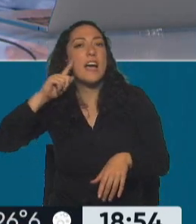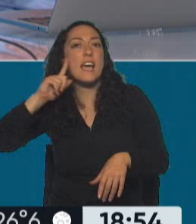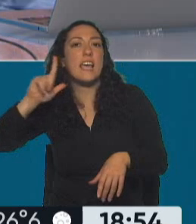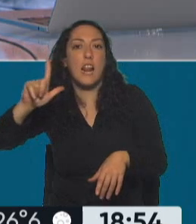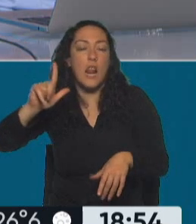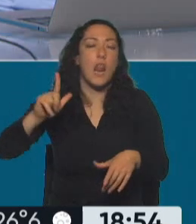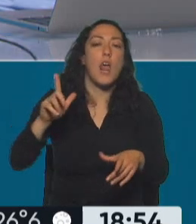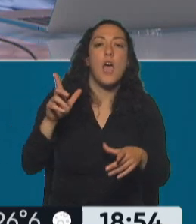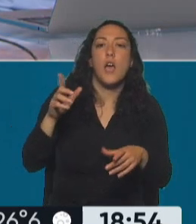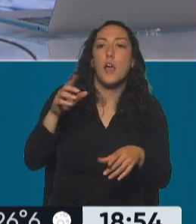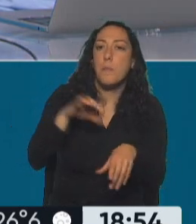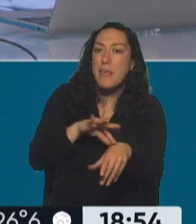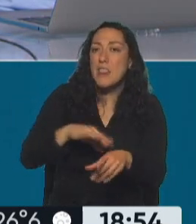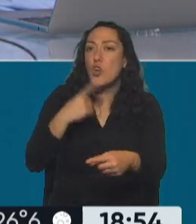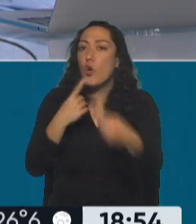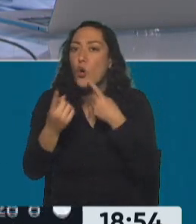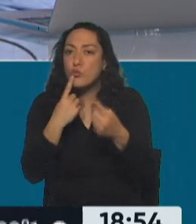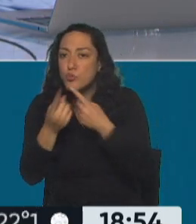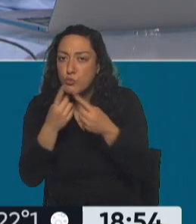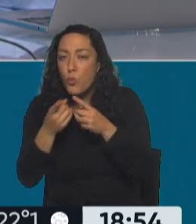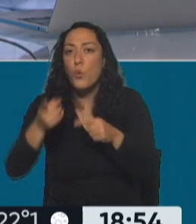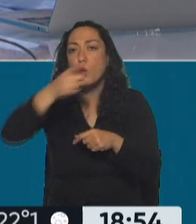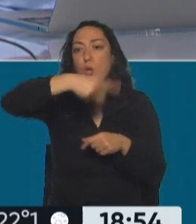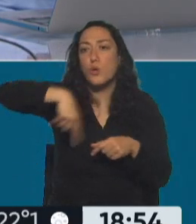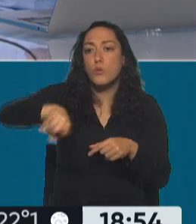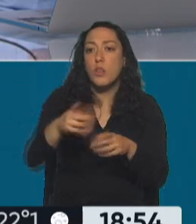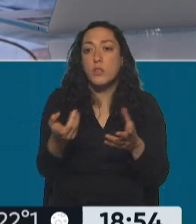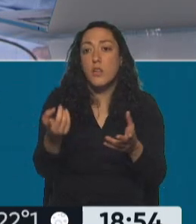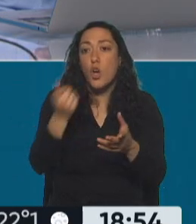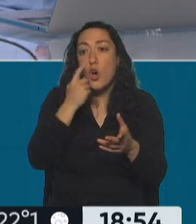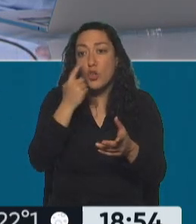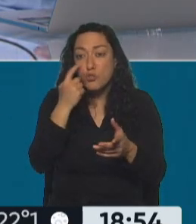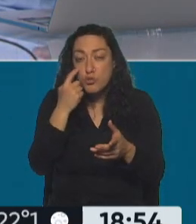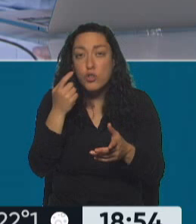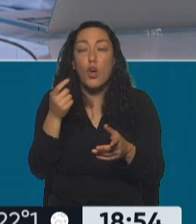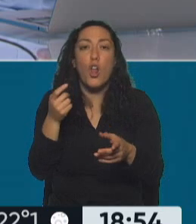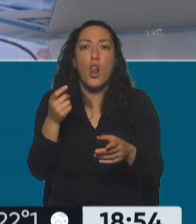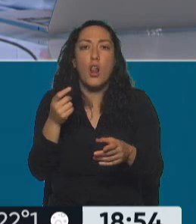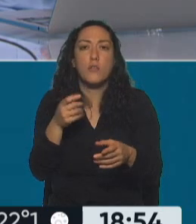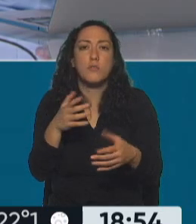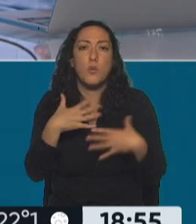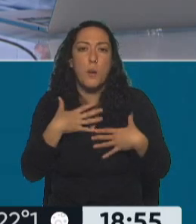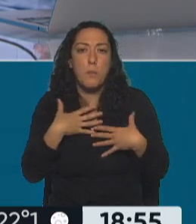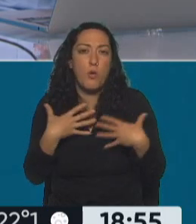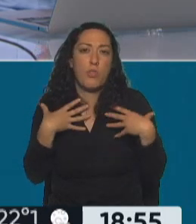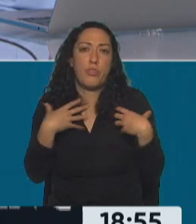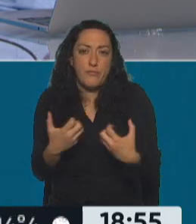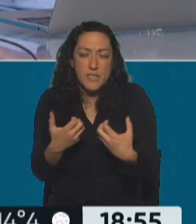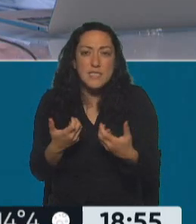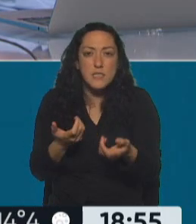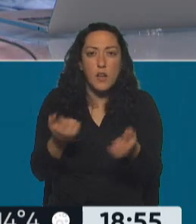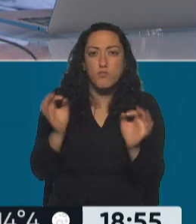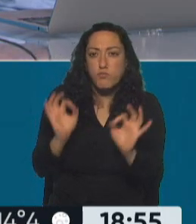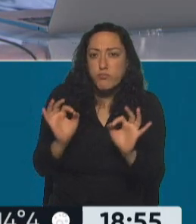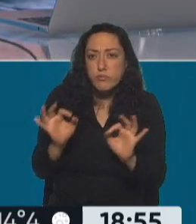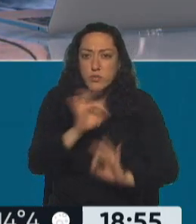médico, fíjese si tienen. El médico puede controlar si tienen niveles de anticuerpos suficientes y si es